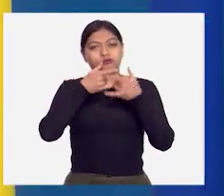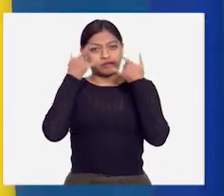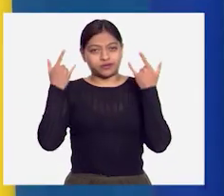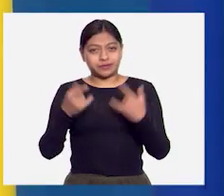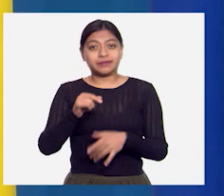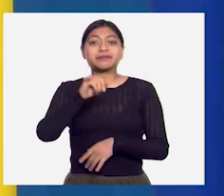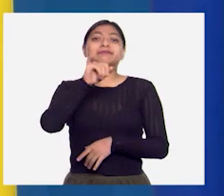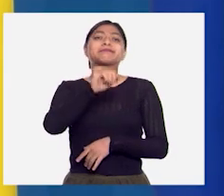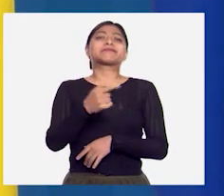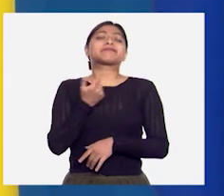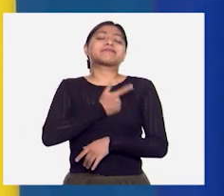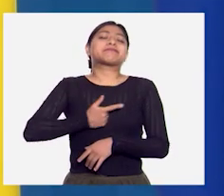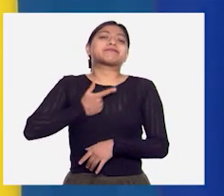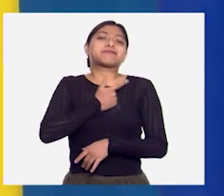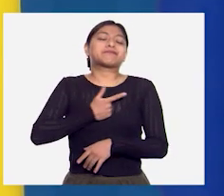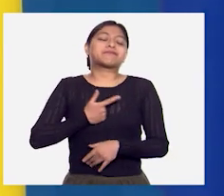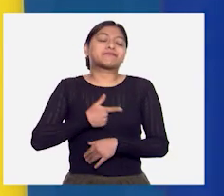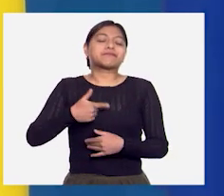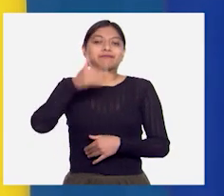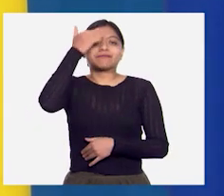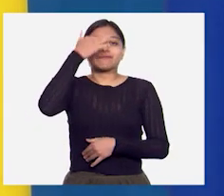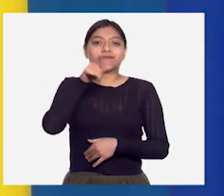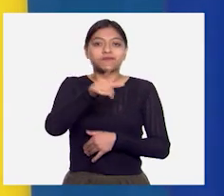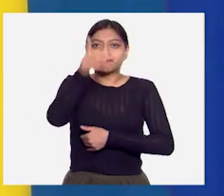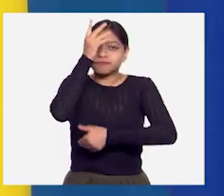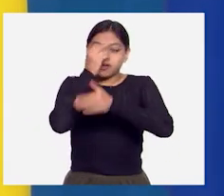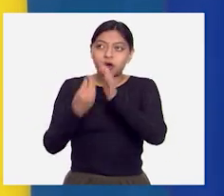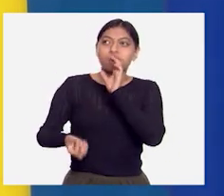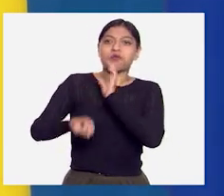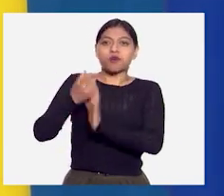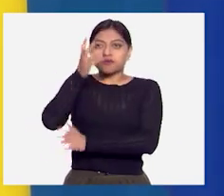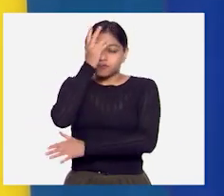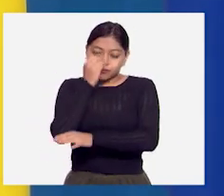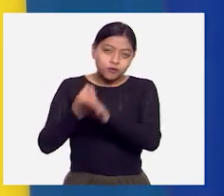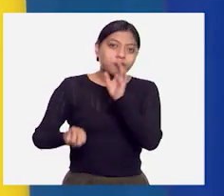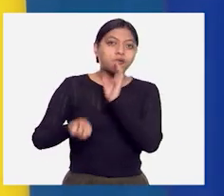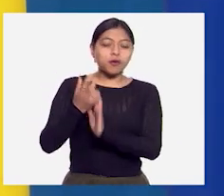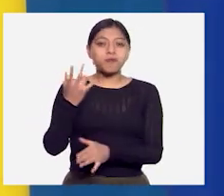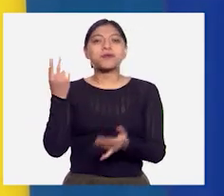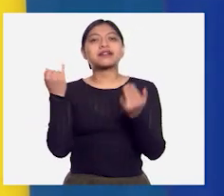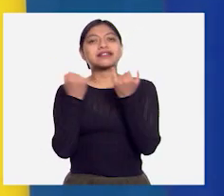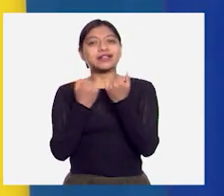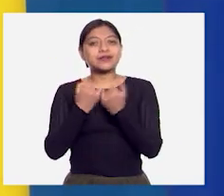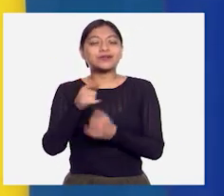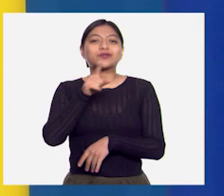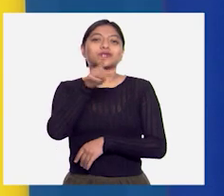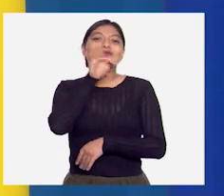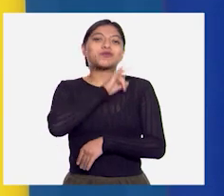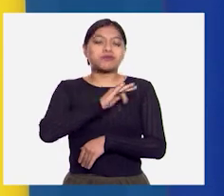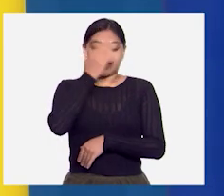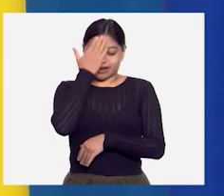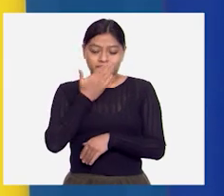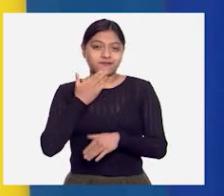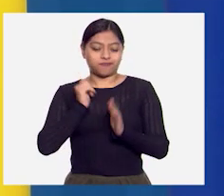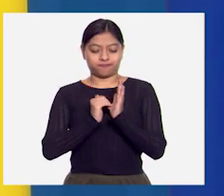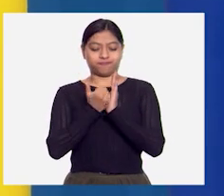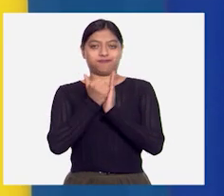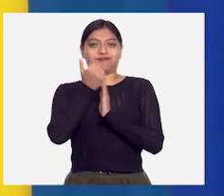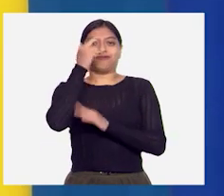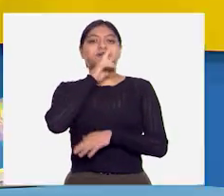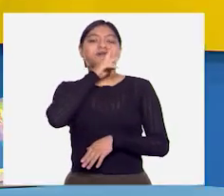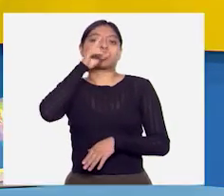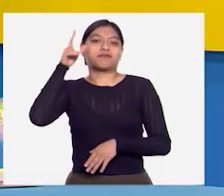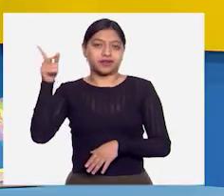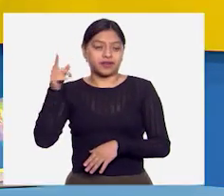y a mí me fascina saber que cada día aprenden algo más y sobre todo que se favorezca el desarrollo de las habilidades en las niñas y los